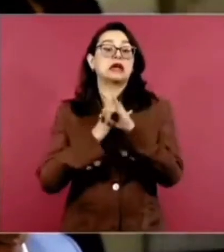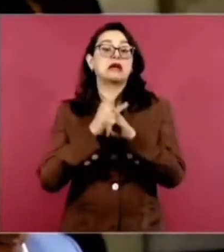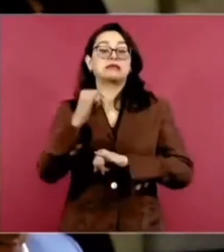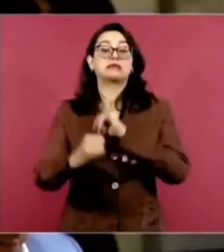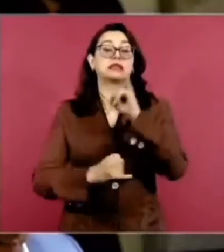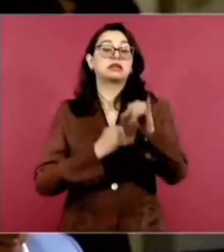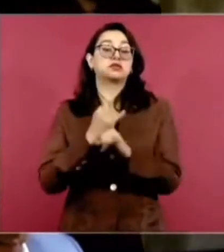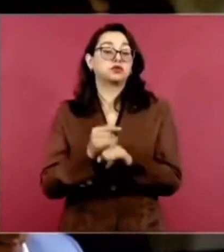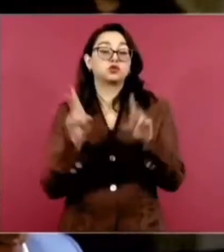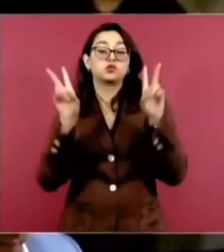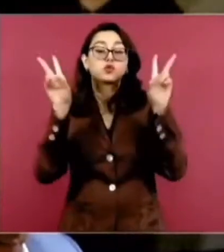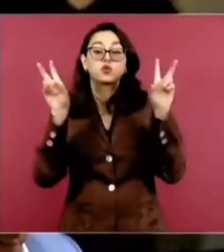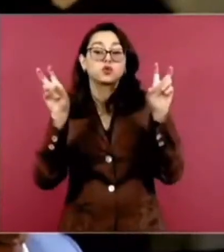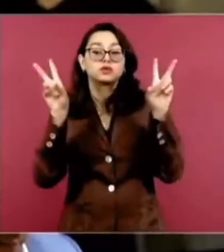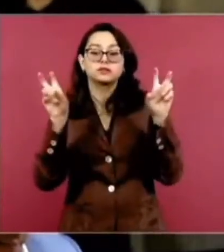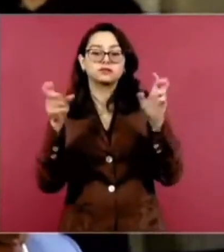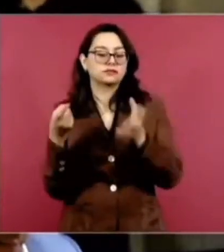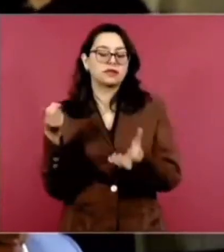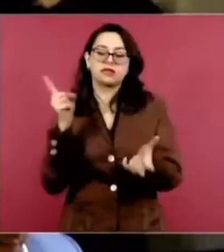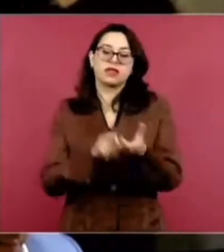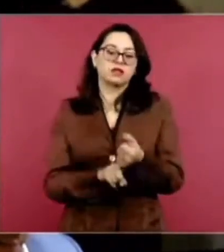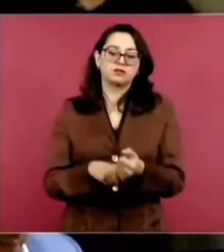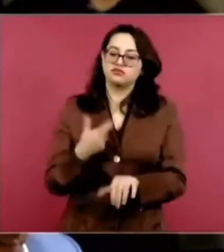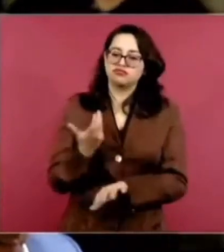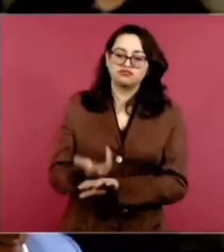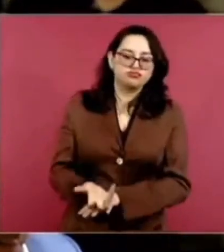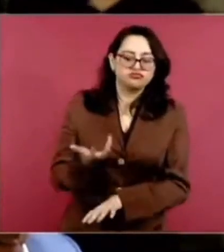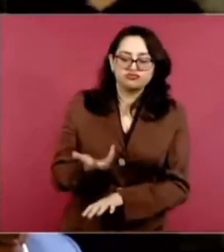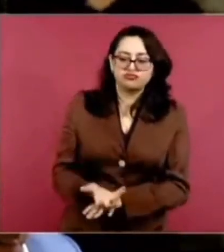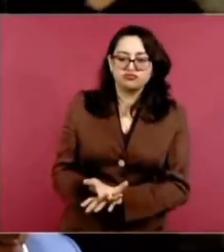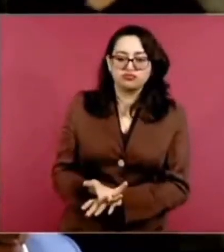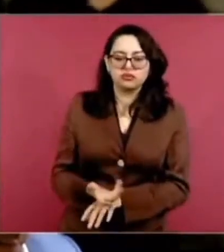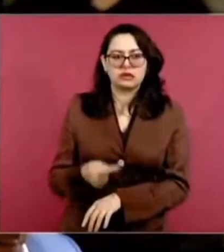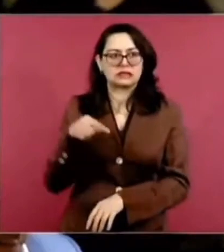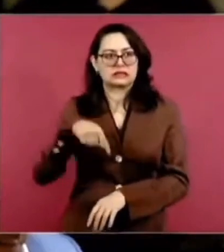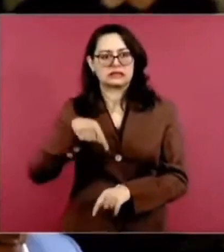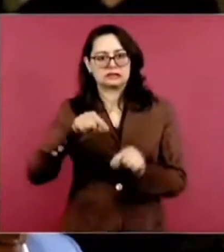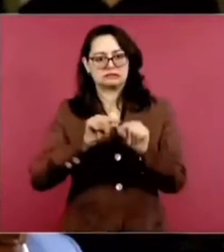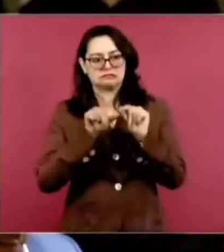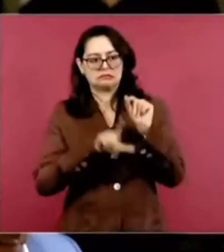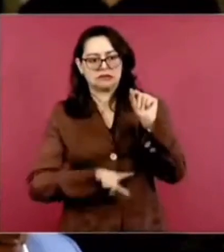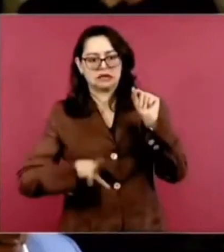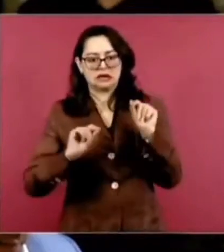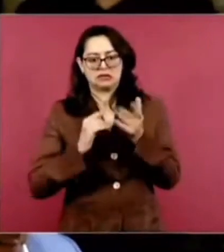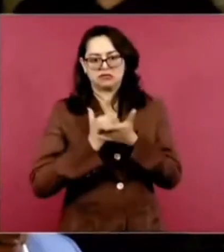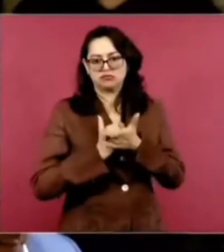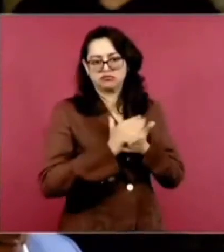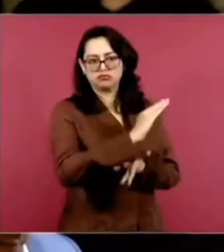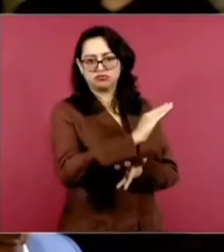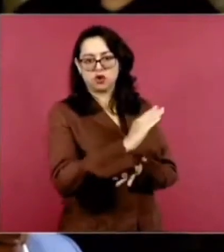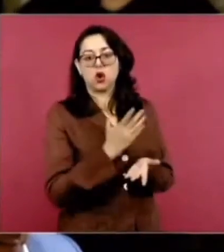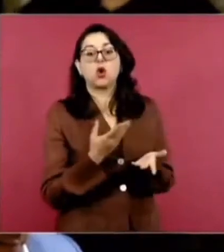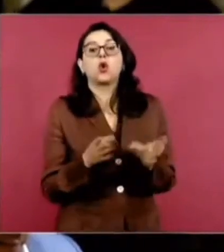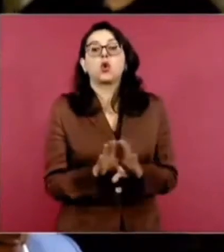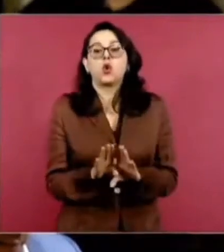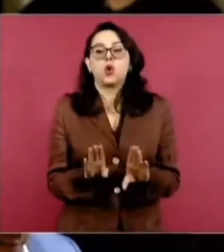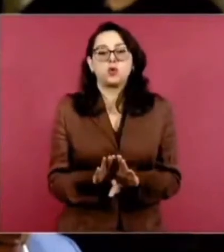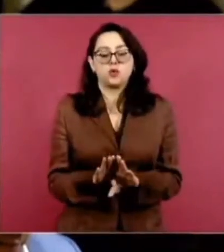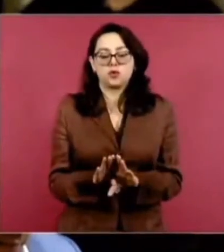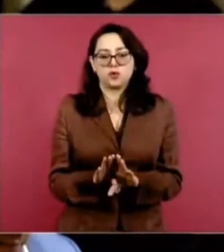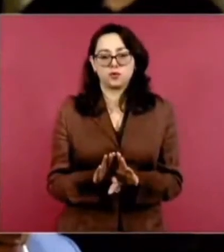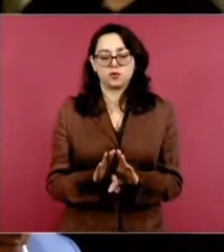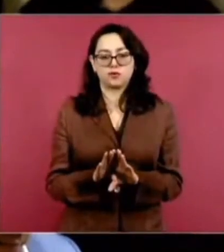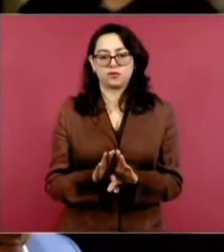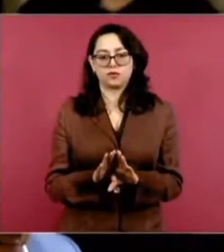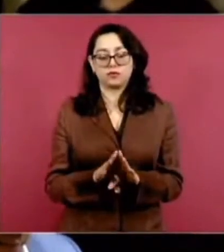esas instituciones. Y más ahora, ¿cuál es su perspectiva, señor presidente? Que incluso pues ya